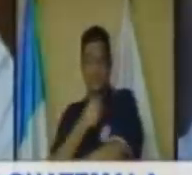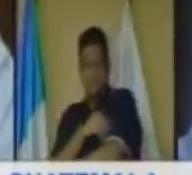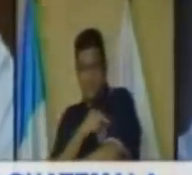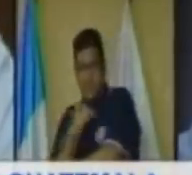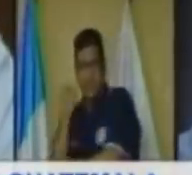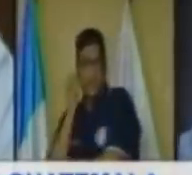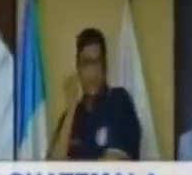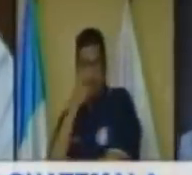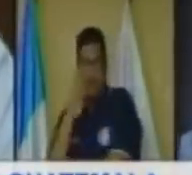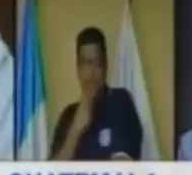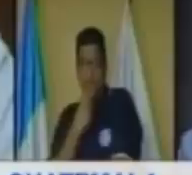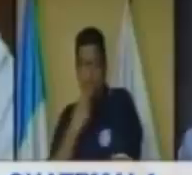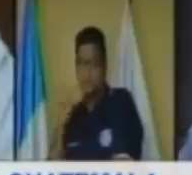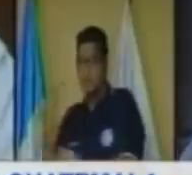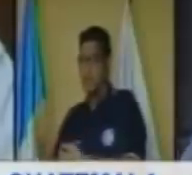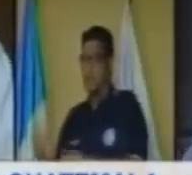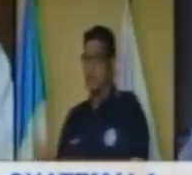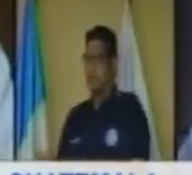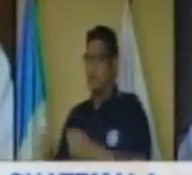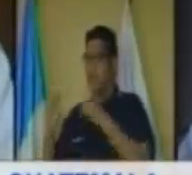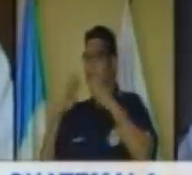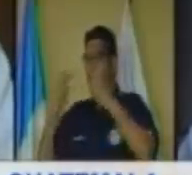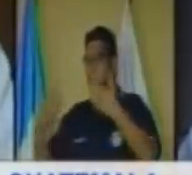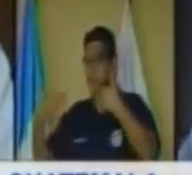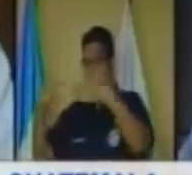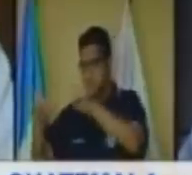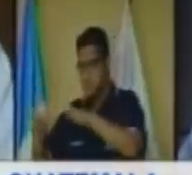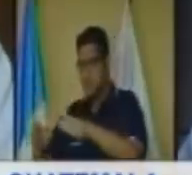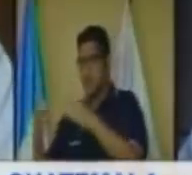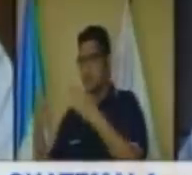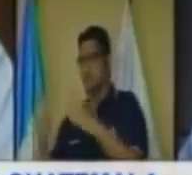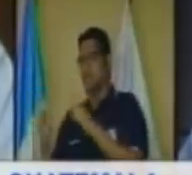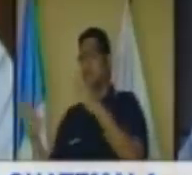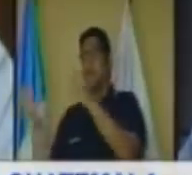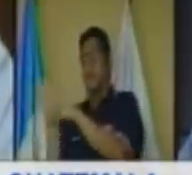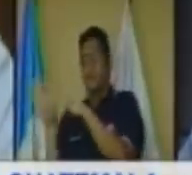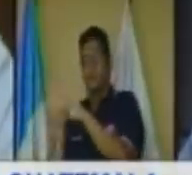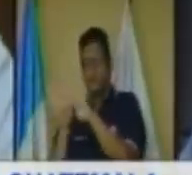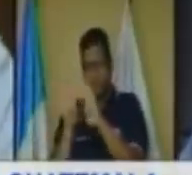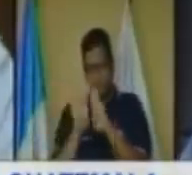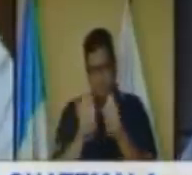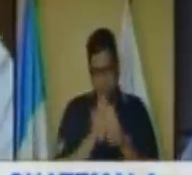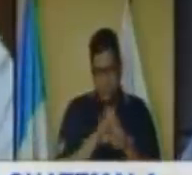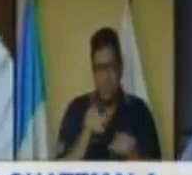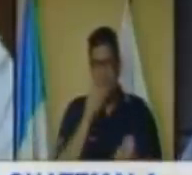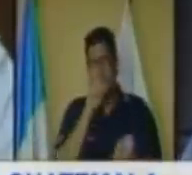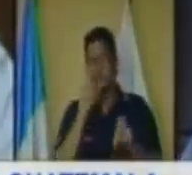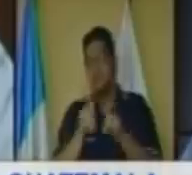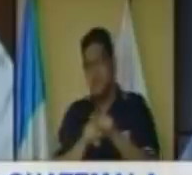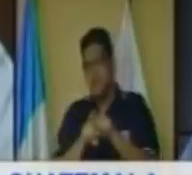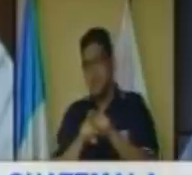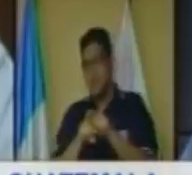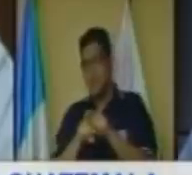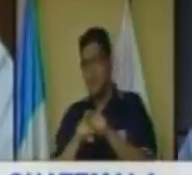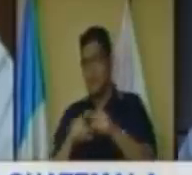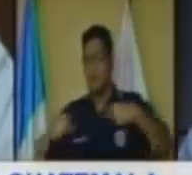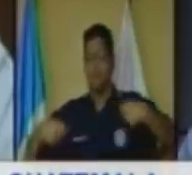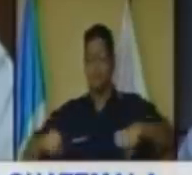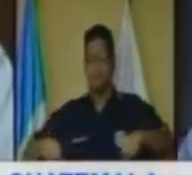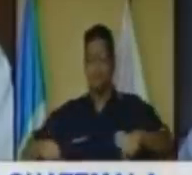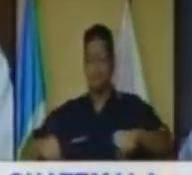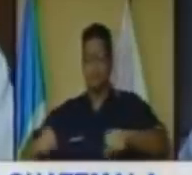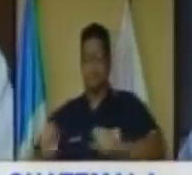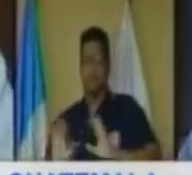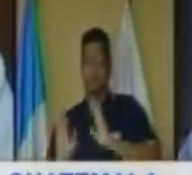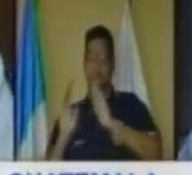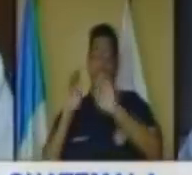a atender vía electrónica, vía telefónica, por call center, y también se les van a enviar sus medicamentos por courier para evitar que nuestros